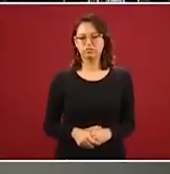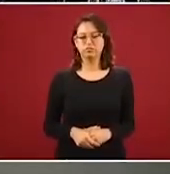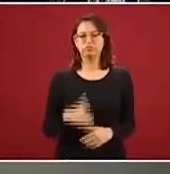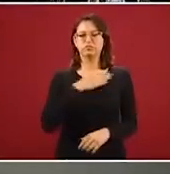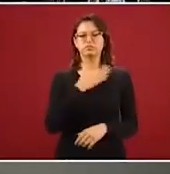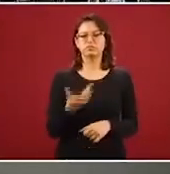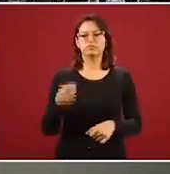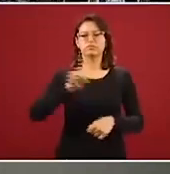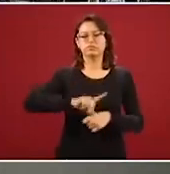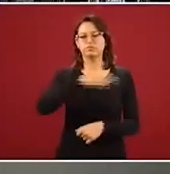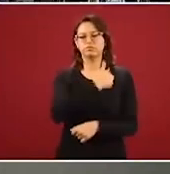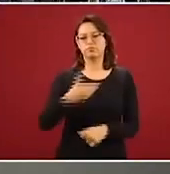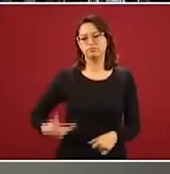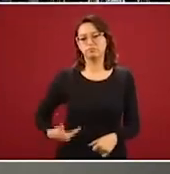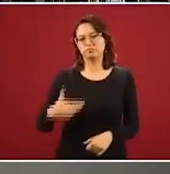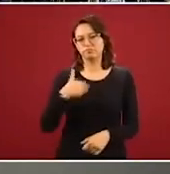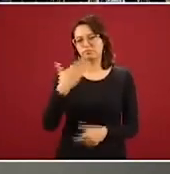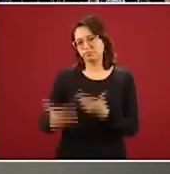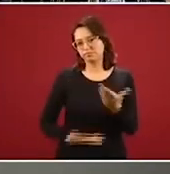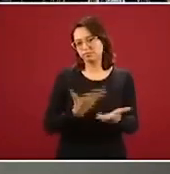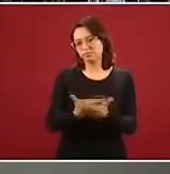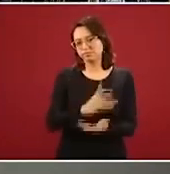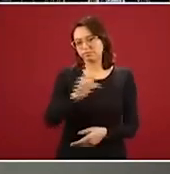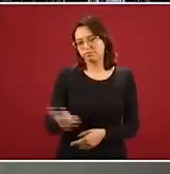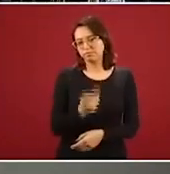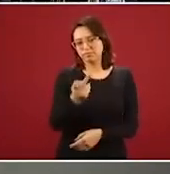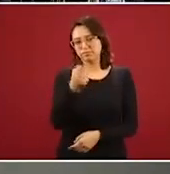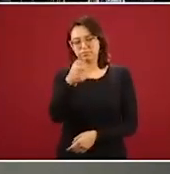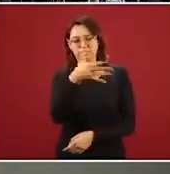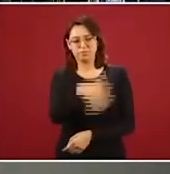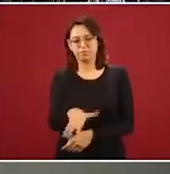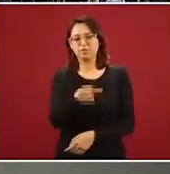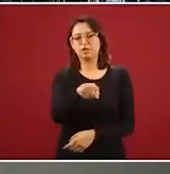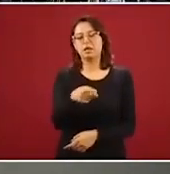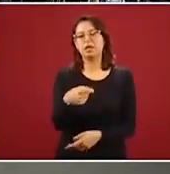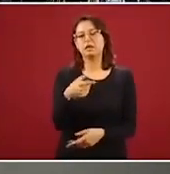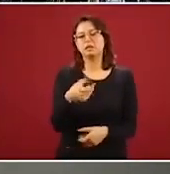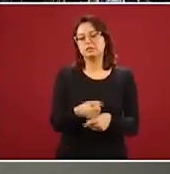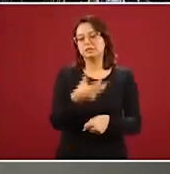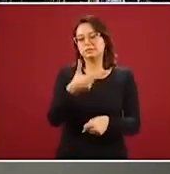Buenos días, presidente. Si me permite, una pregunta para el general secretario de la Defensa.